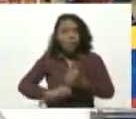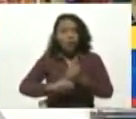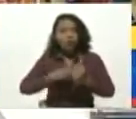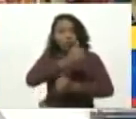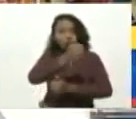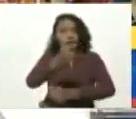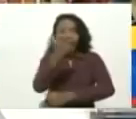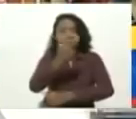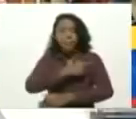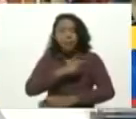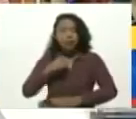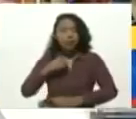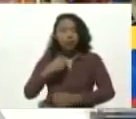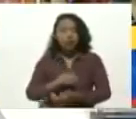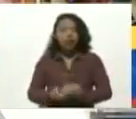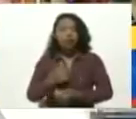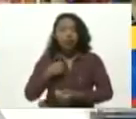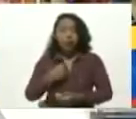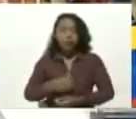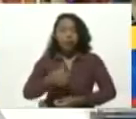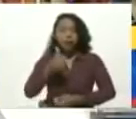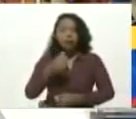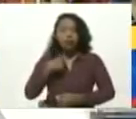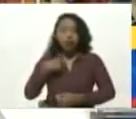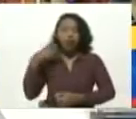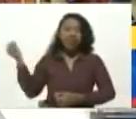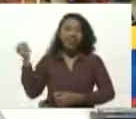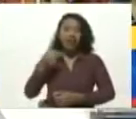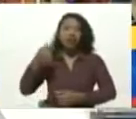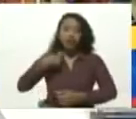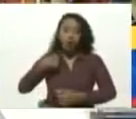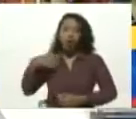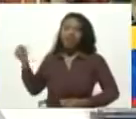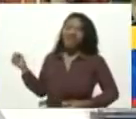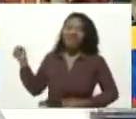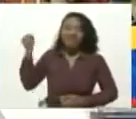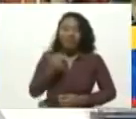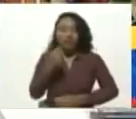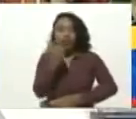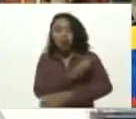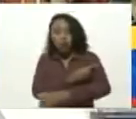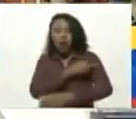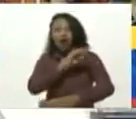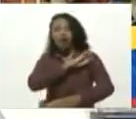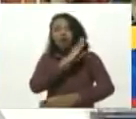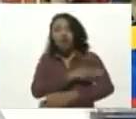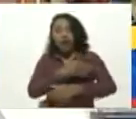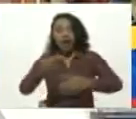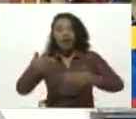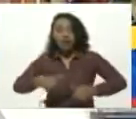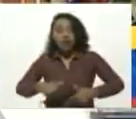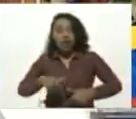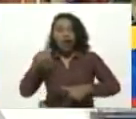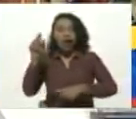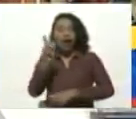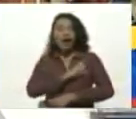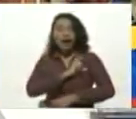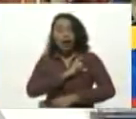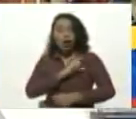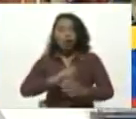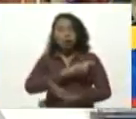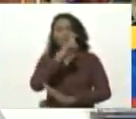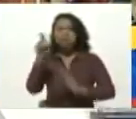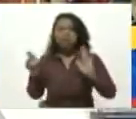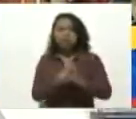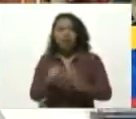más personalmente, vamos a traer, voy a traer las vacunas para el refuerzo a partir de enero. Las voy a traer